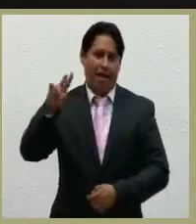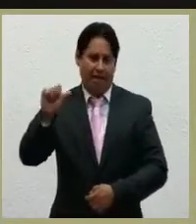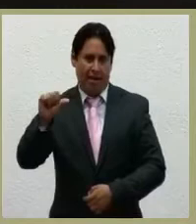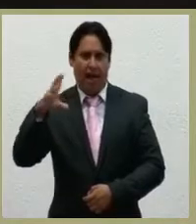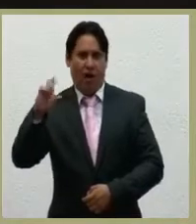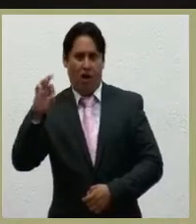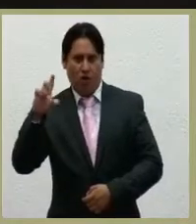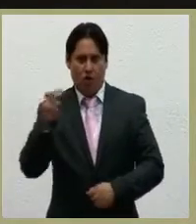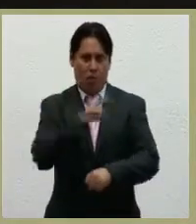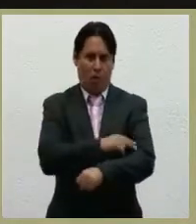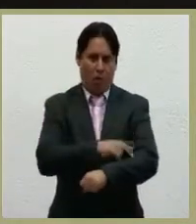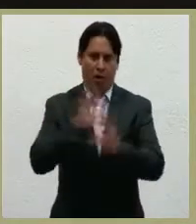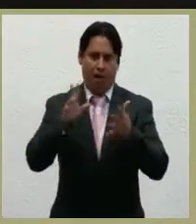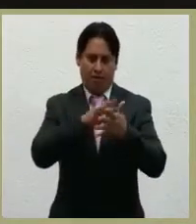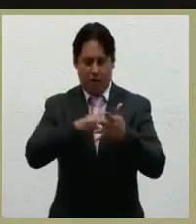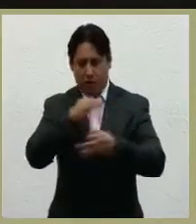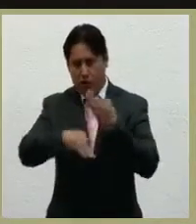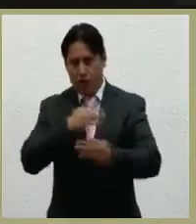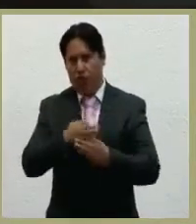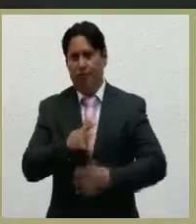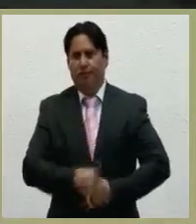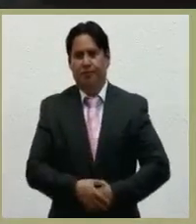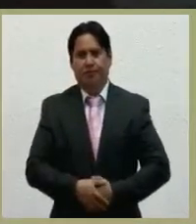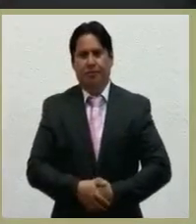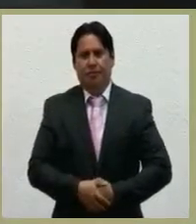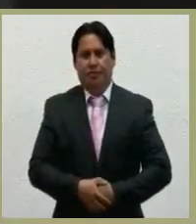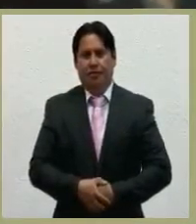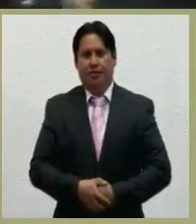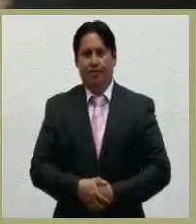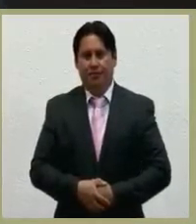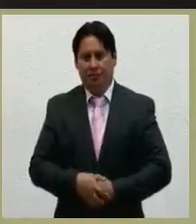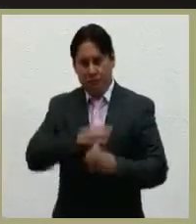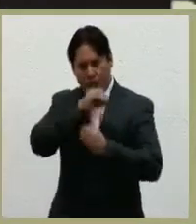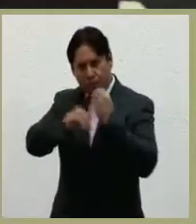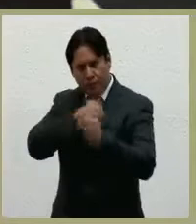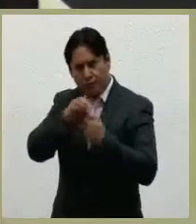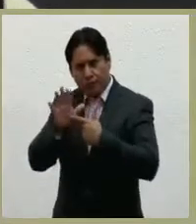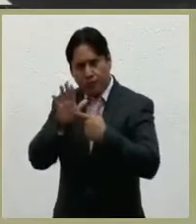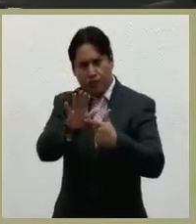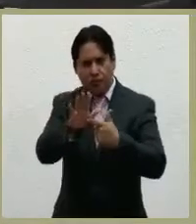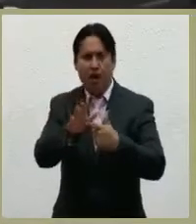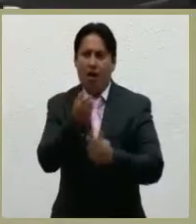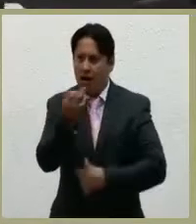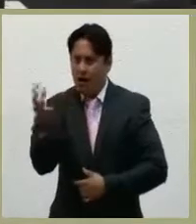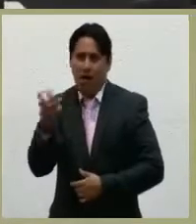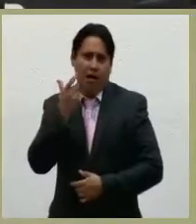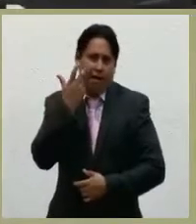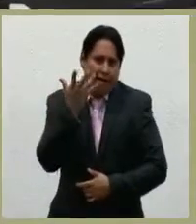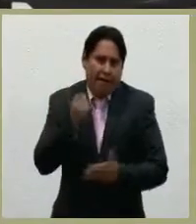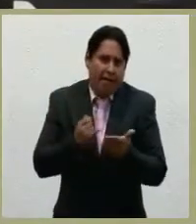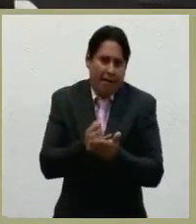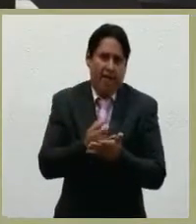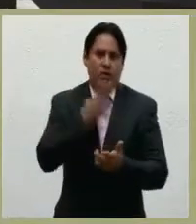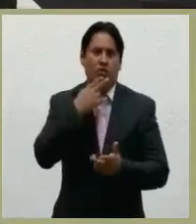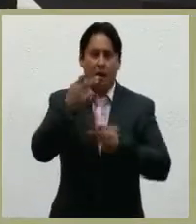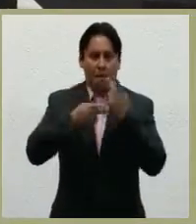vocal. Está leído el dictamen, diputada presidente. Está a discusión el dictamen presentado. Si alguna o alguno de los legisladores desea hacer